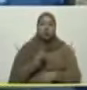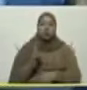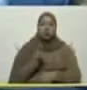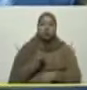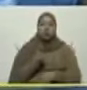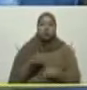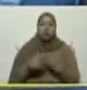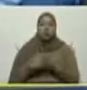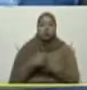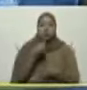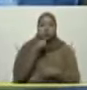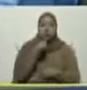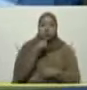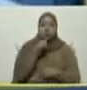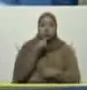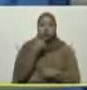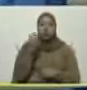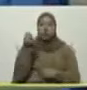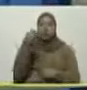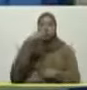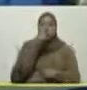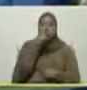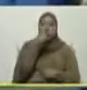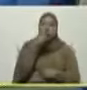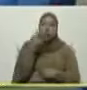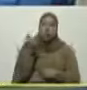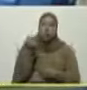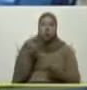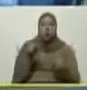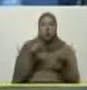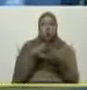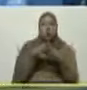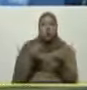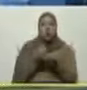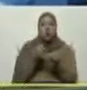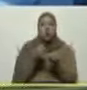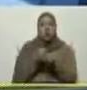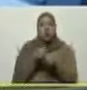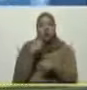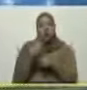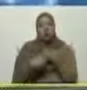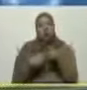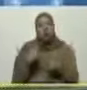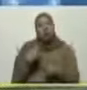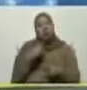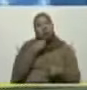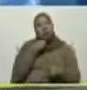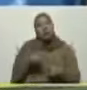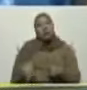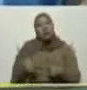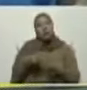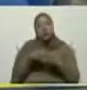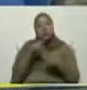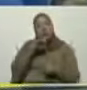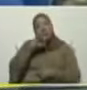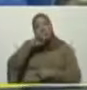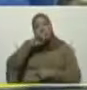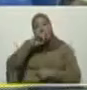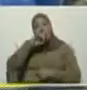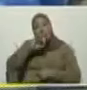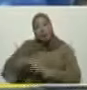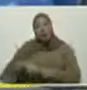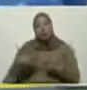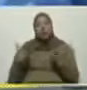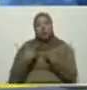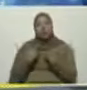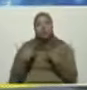avance económico dañaron todo para el atraso para qué sirvió tanto odio y tú eres tal